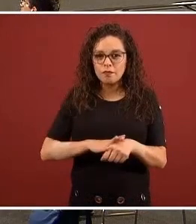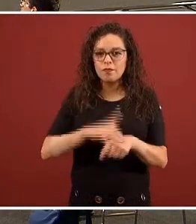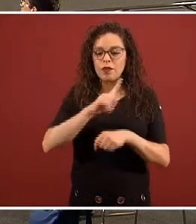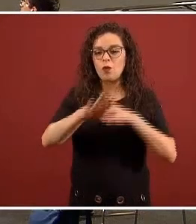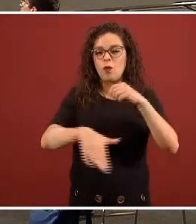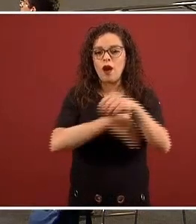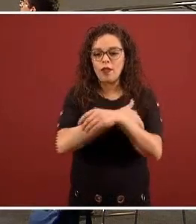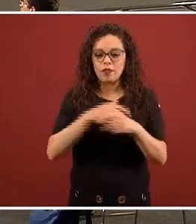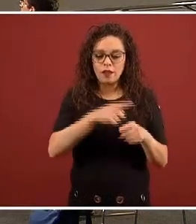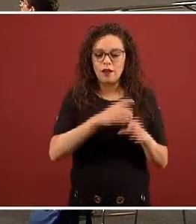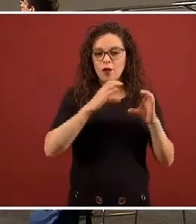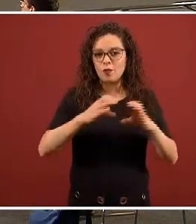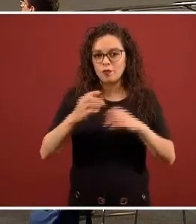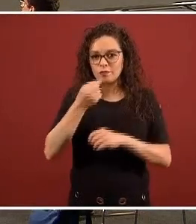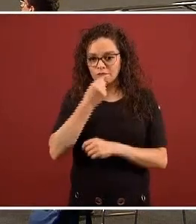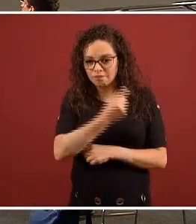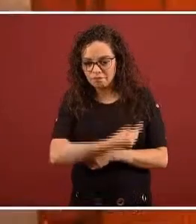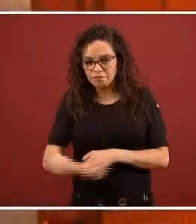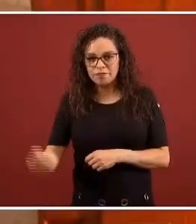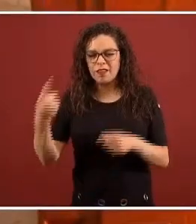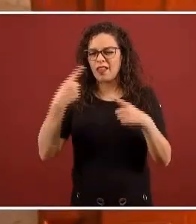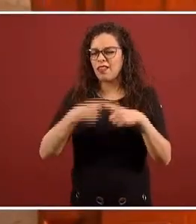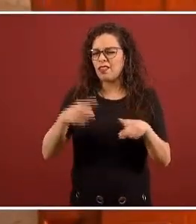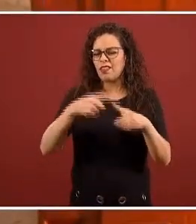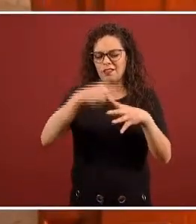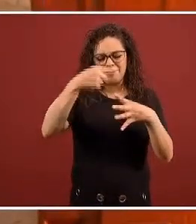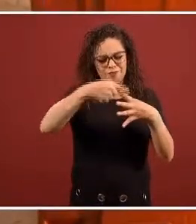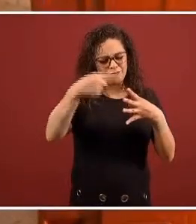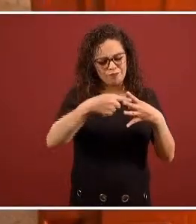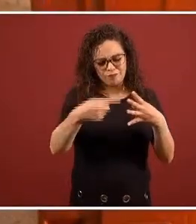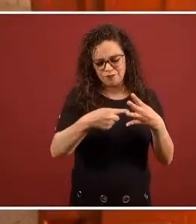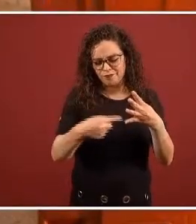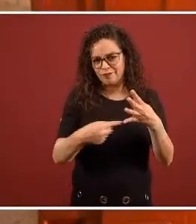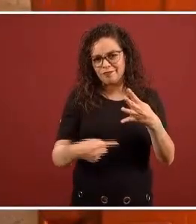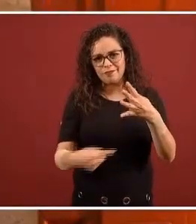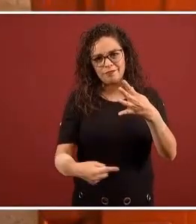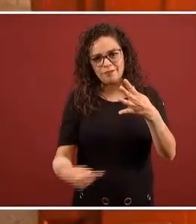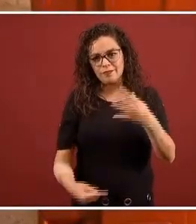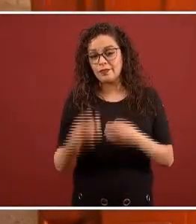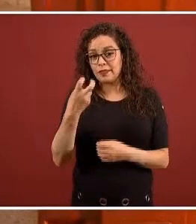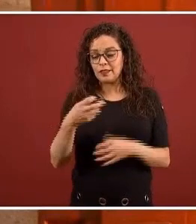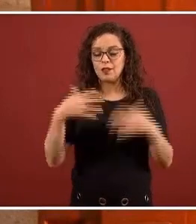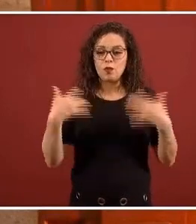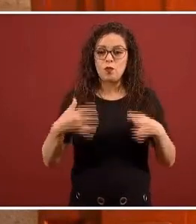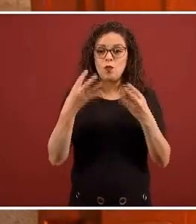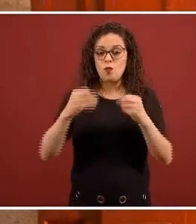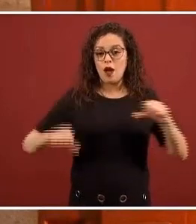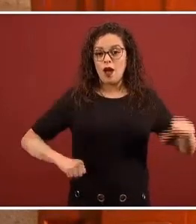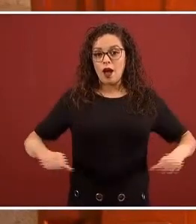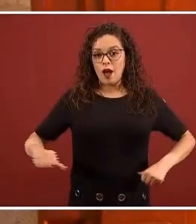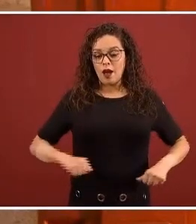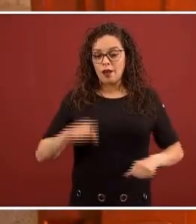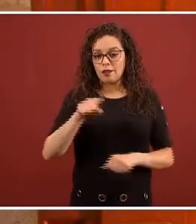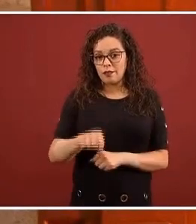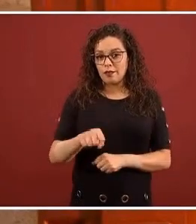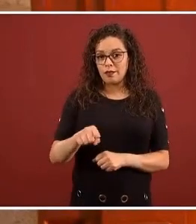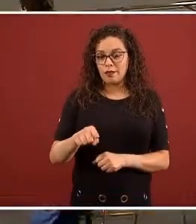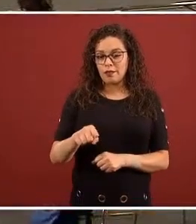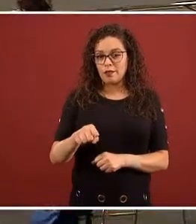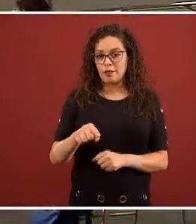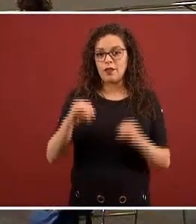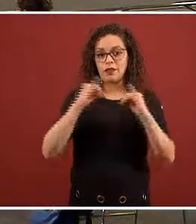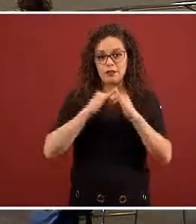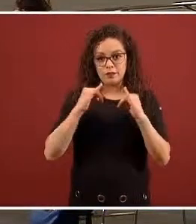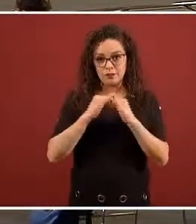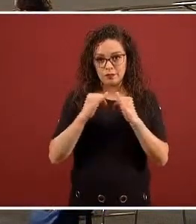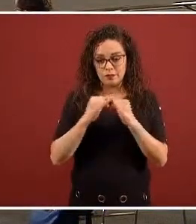médicas, etcétera. Son muchas las acciones que estamos realizando dentro del instituto para poder atender